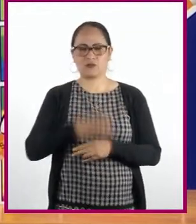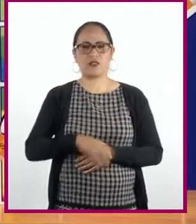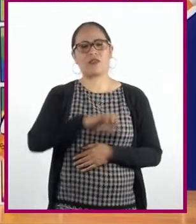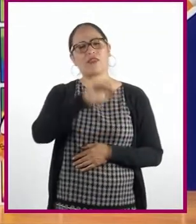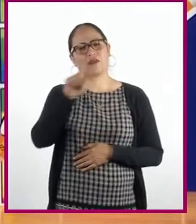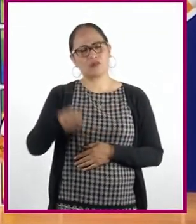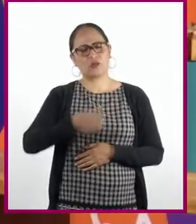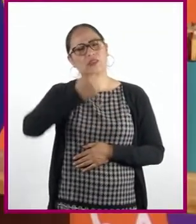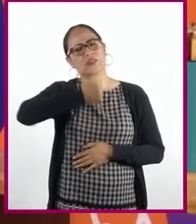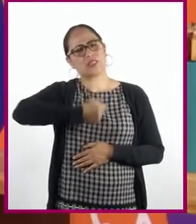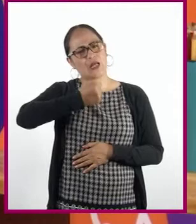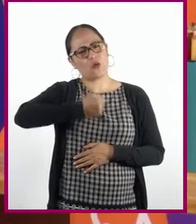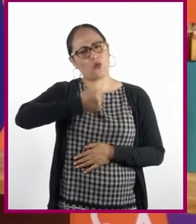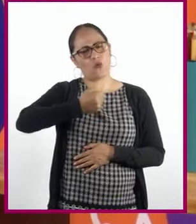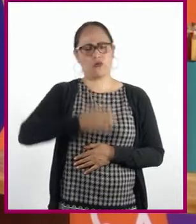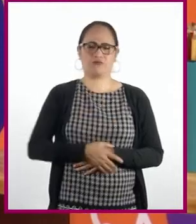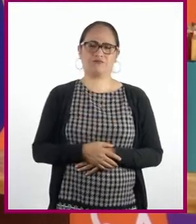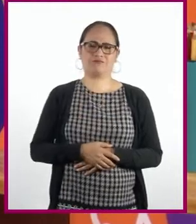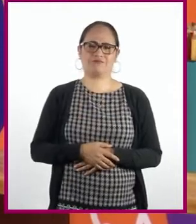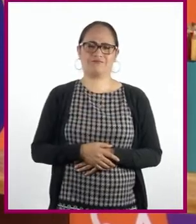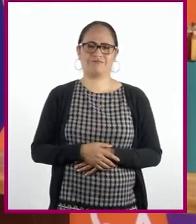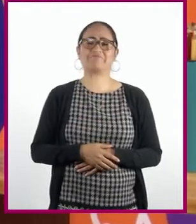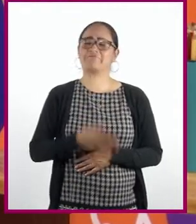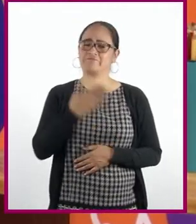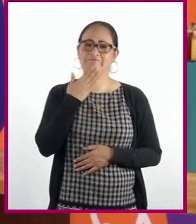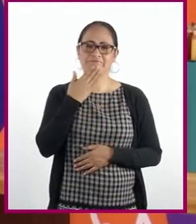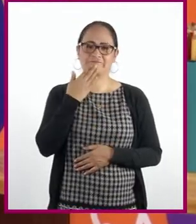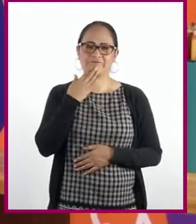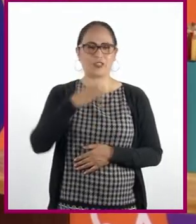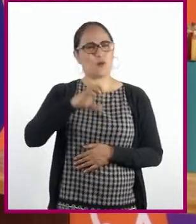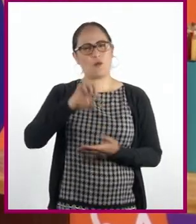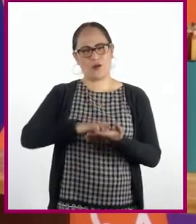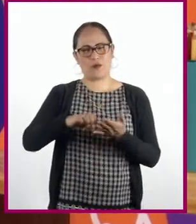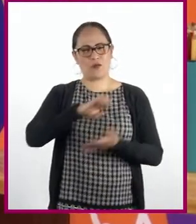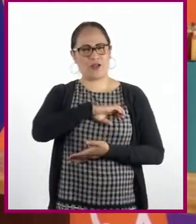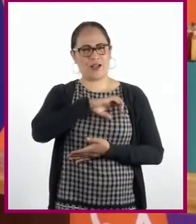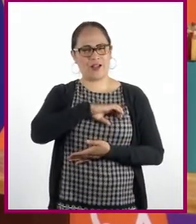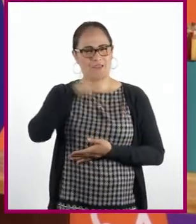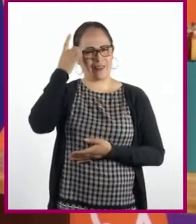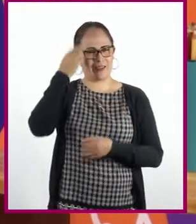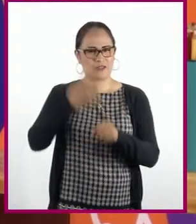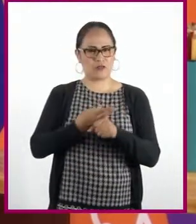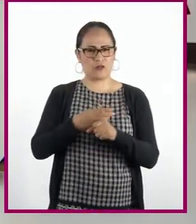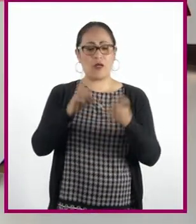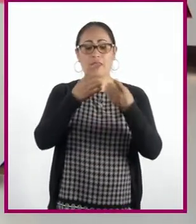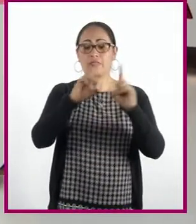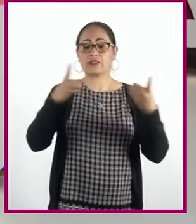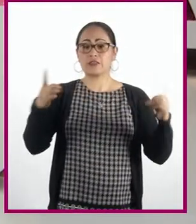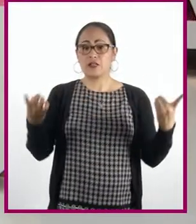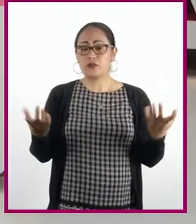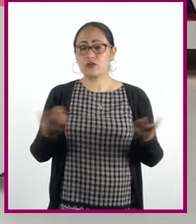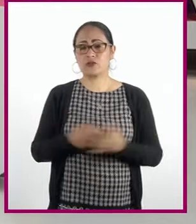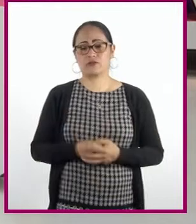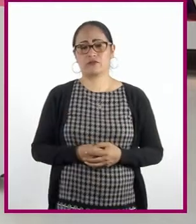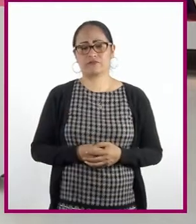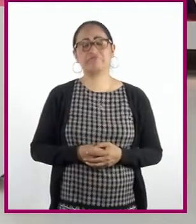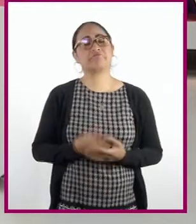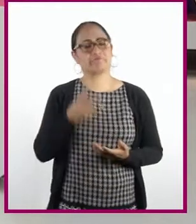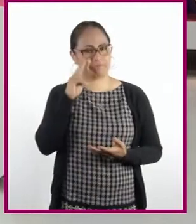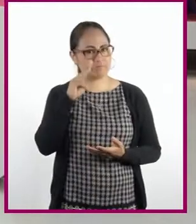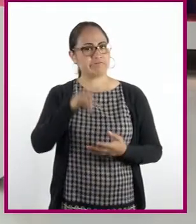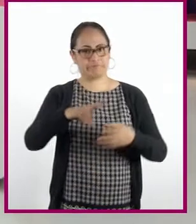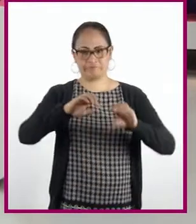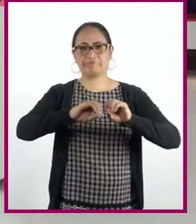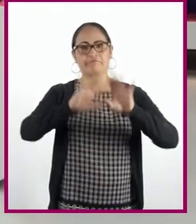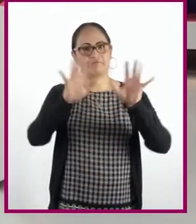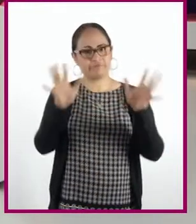Estimado director. Muy bien. ¿Y qué me dices del desarrollo y el cierre? El desarrollo es claro y